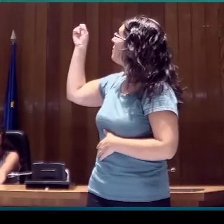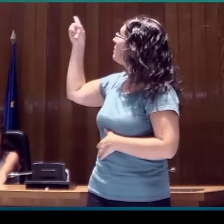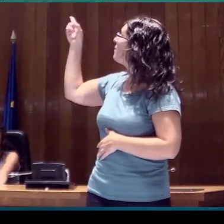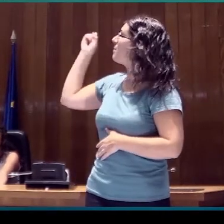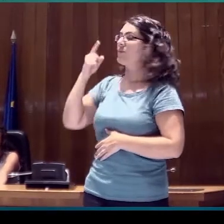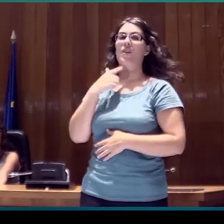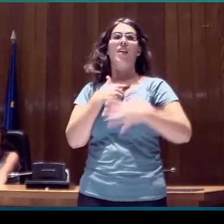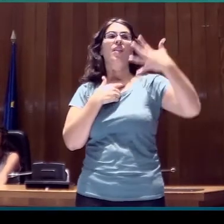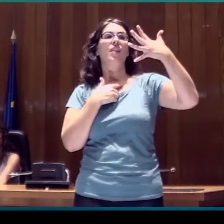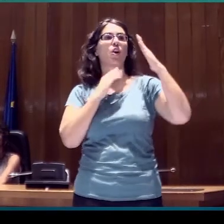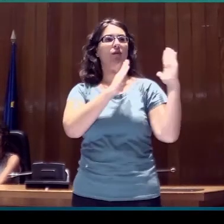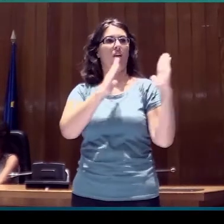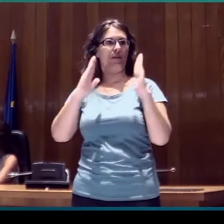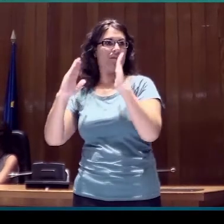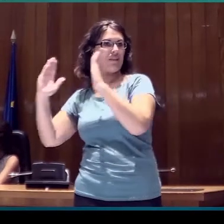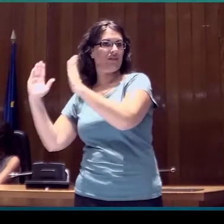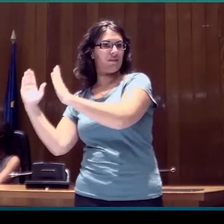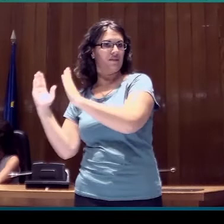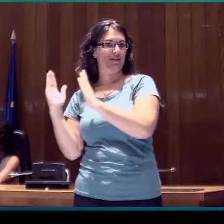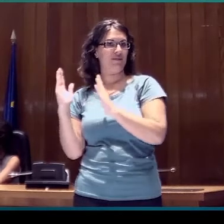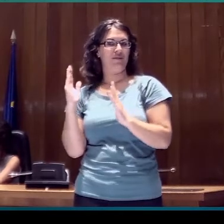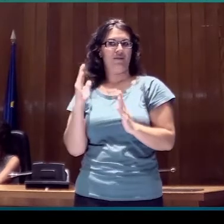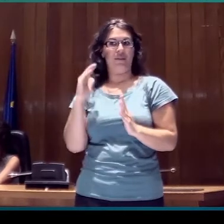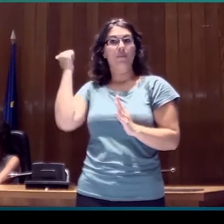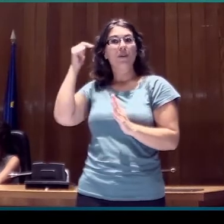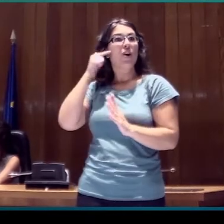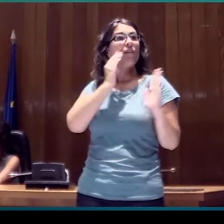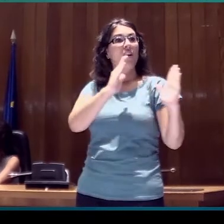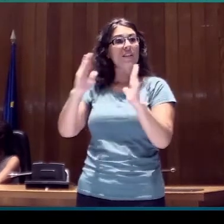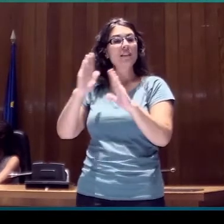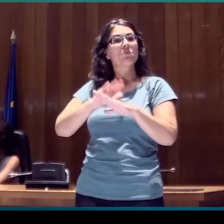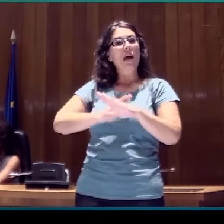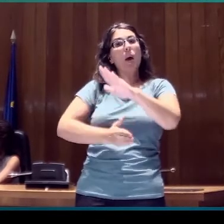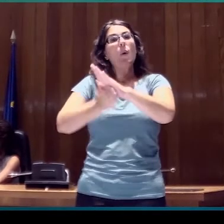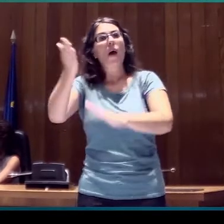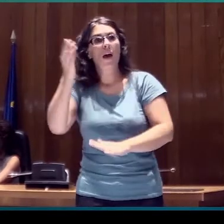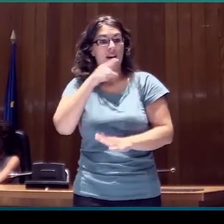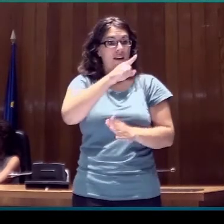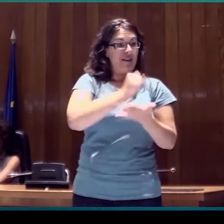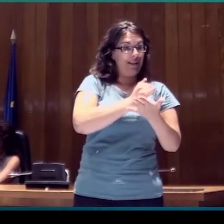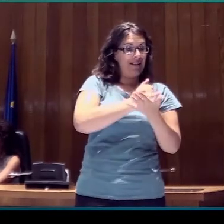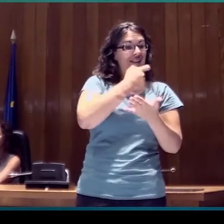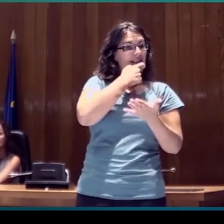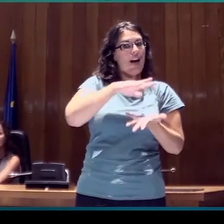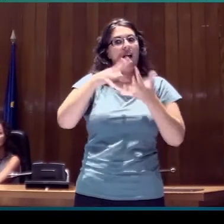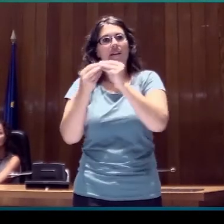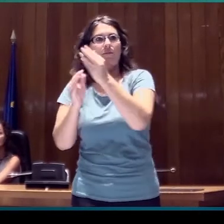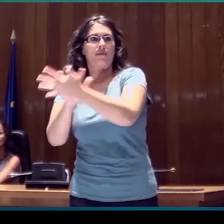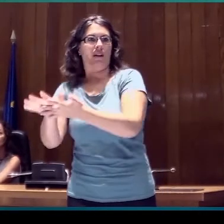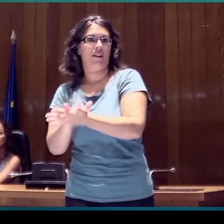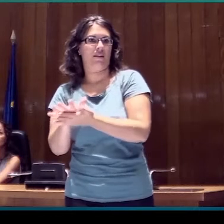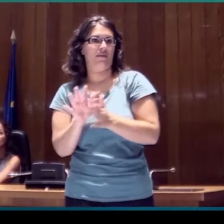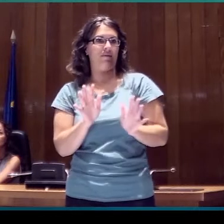por las que uno debe pasar cuando adapta una prueba de lengua de signos a otra lengua de signos. En primer lugar,